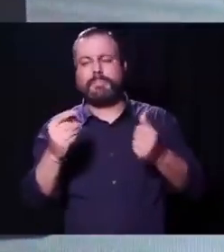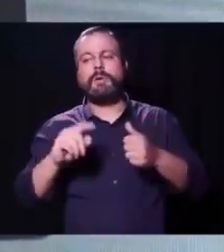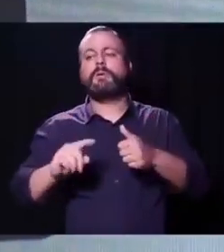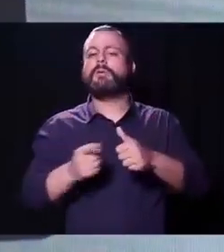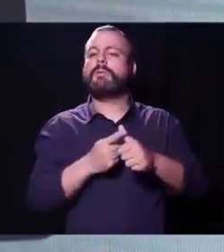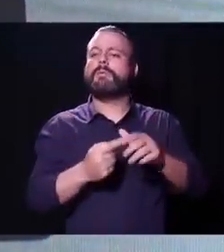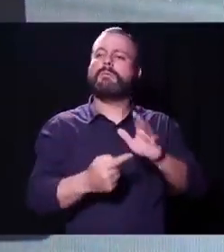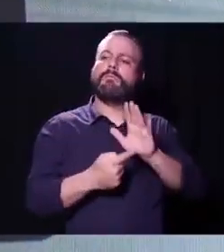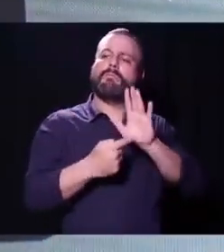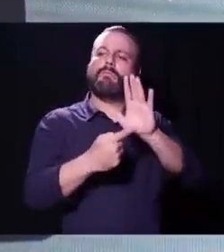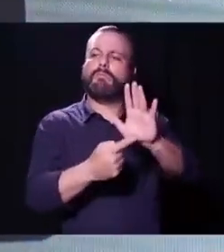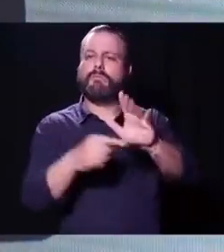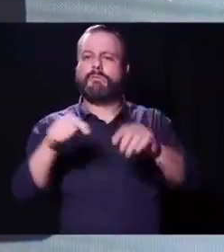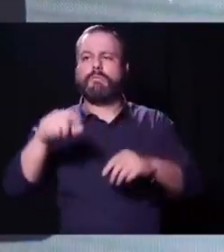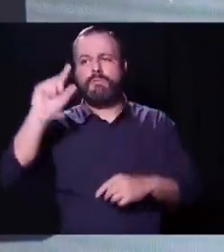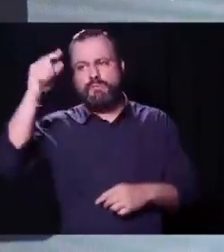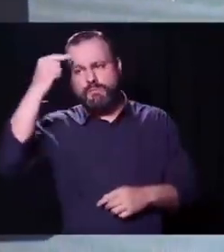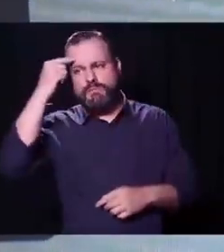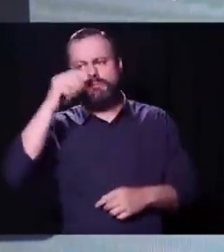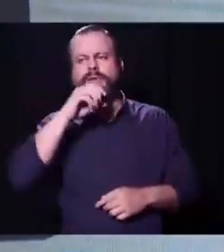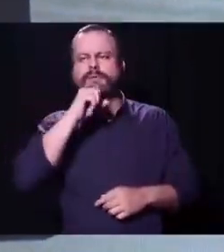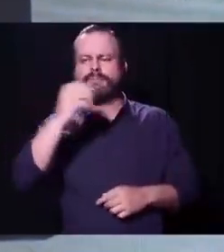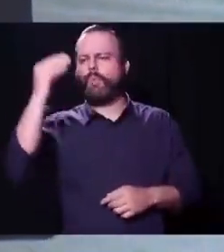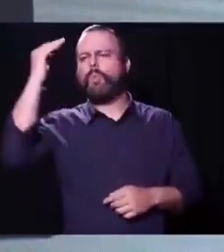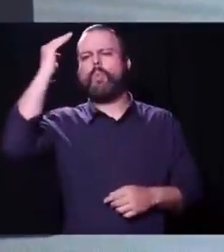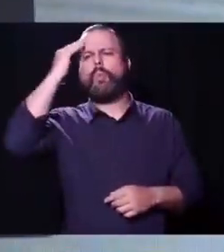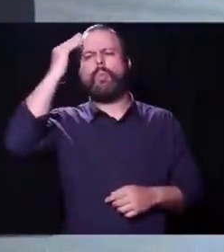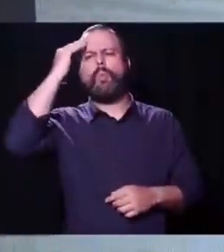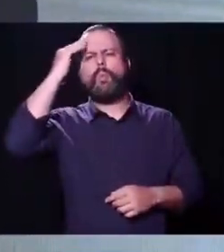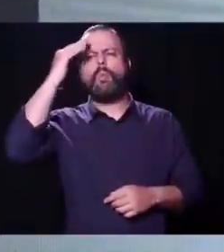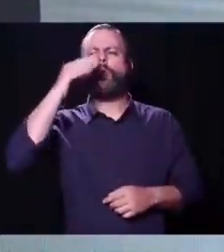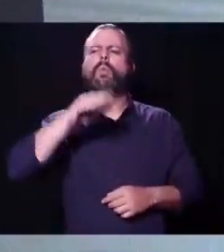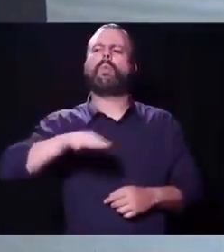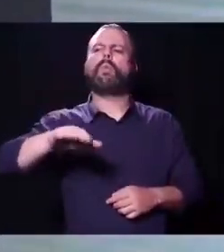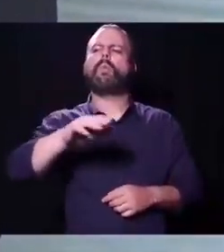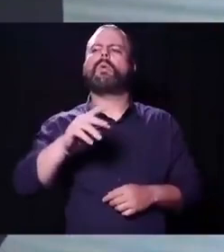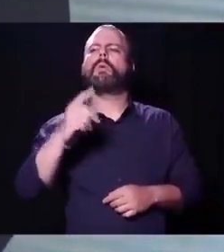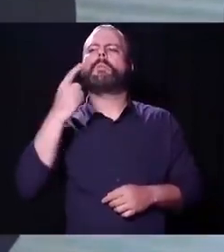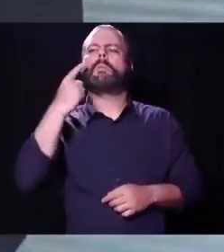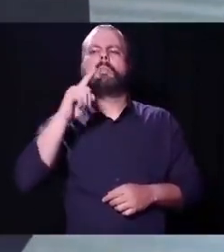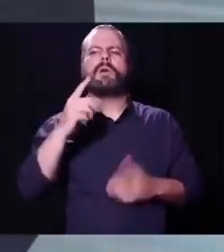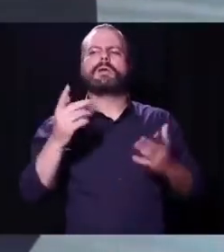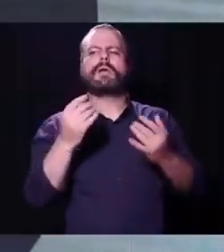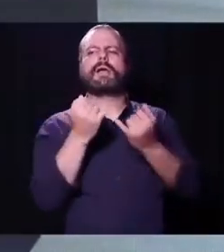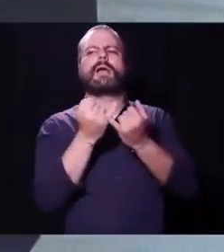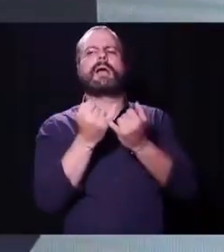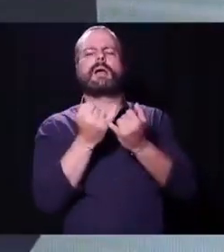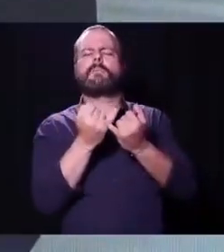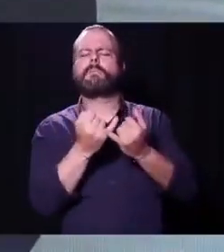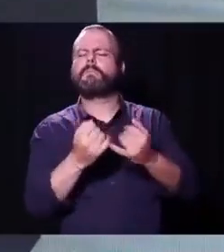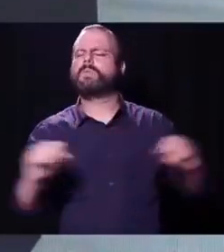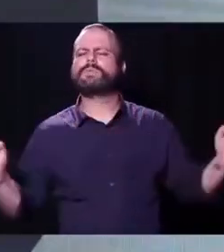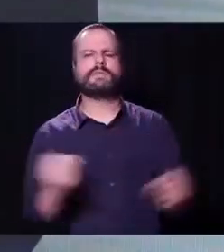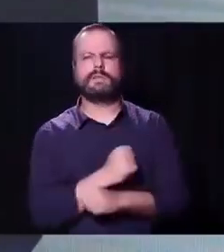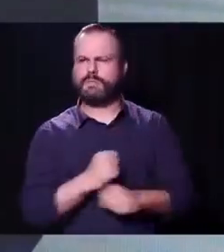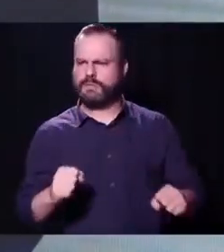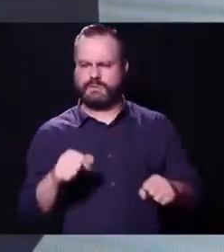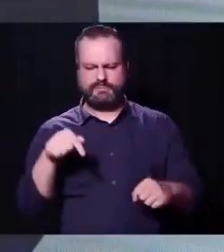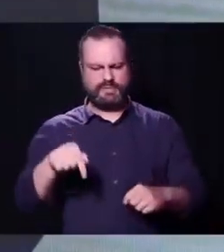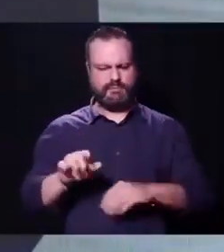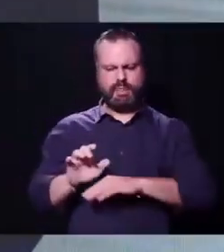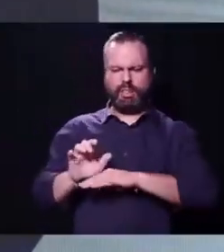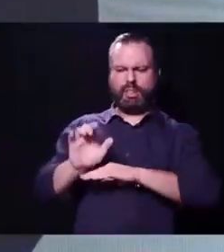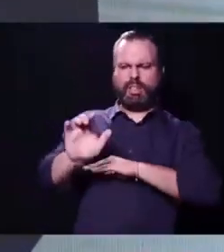gobierno es capacidad, cosa que no ha tenido. Este es un gobierno que ha sido incapaz, un gobierno que no tiene visión,